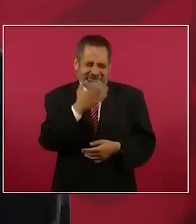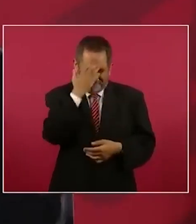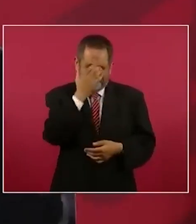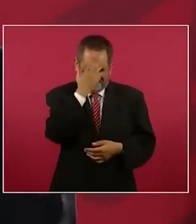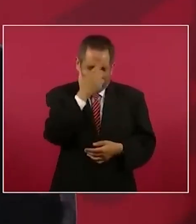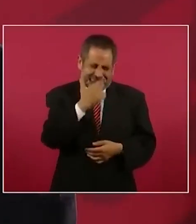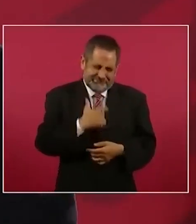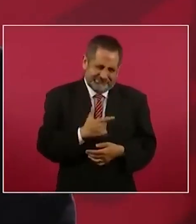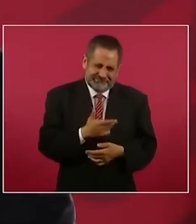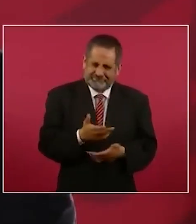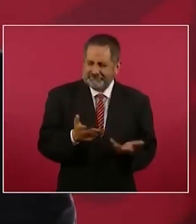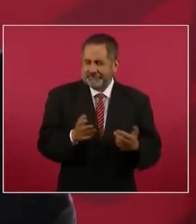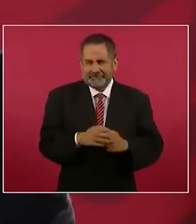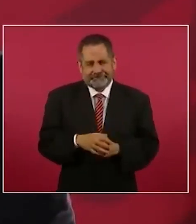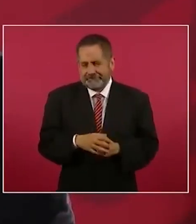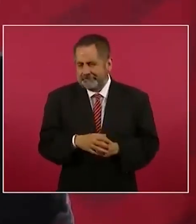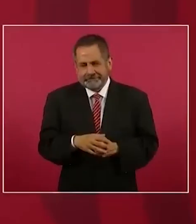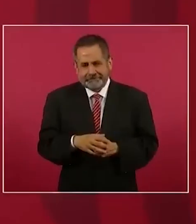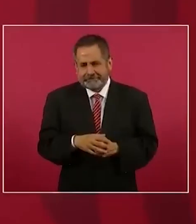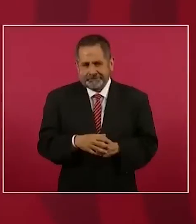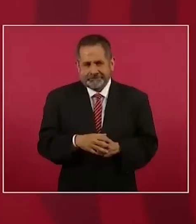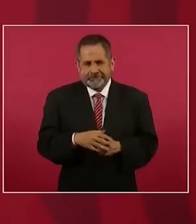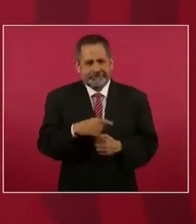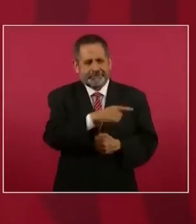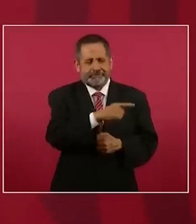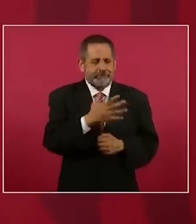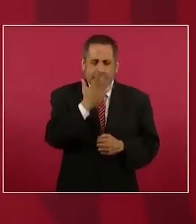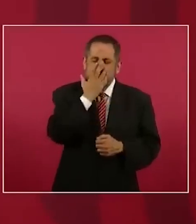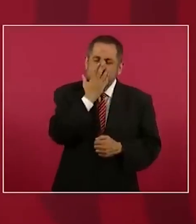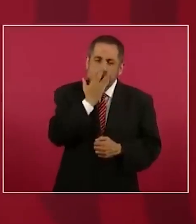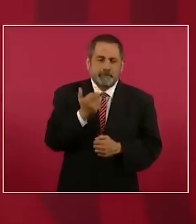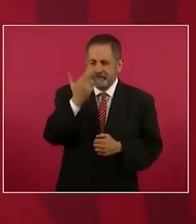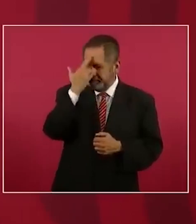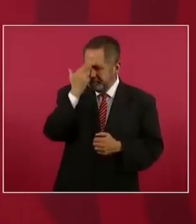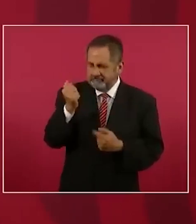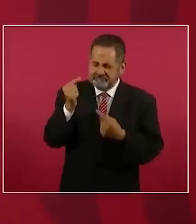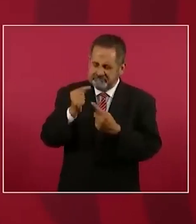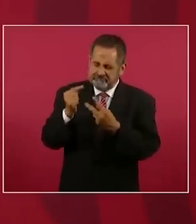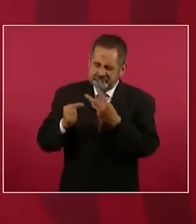Es un juicio sin fundamento,